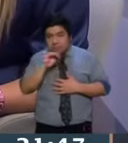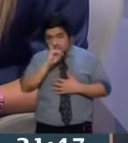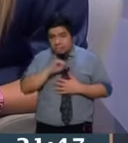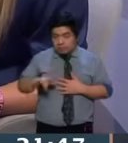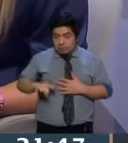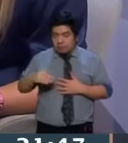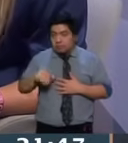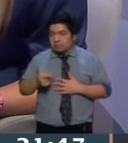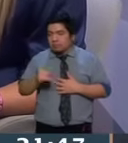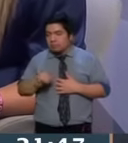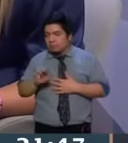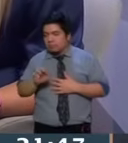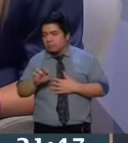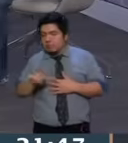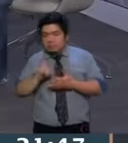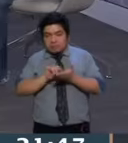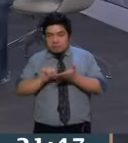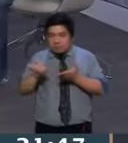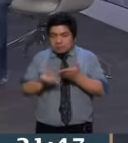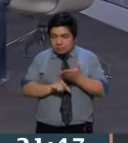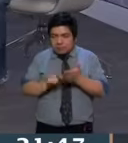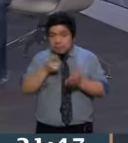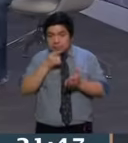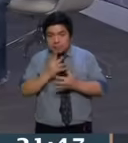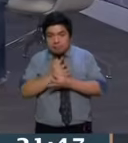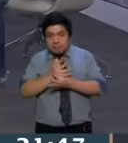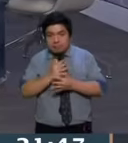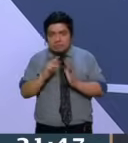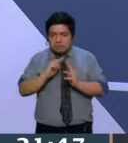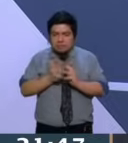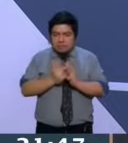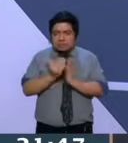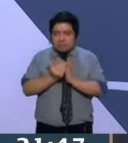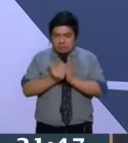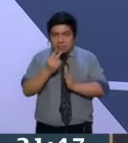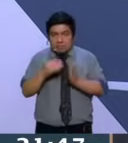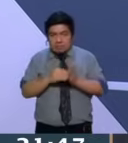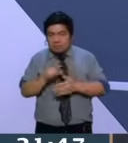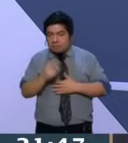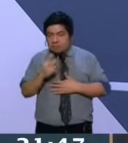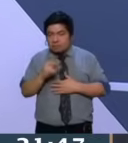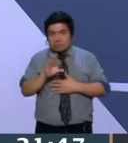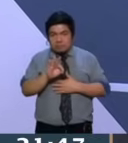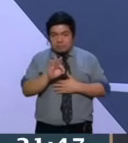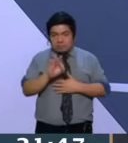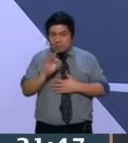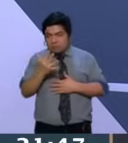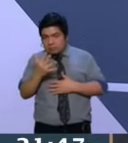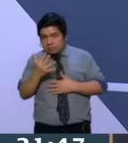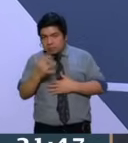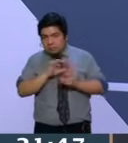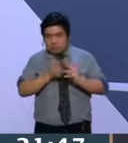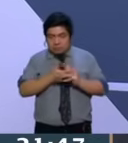Batres hoy señala en uno de estos tweets que hay menos homicidios. En 2022 hubo 45